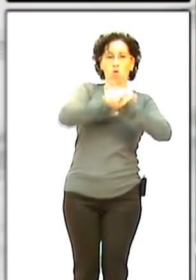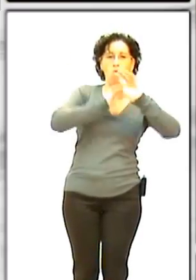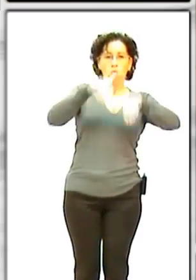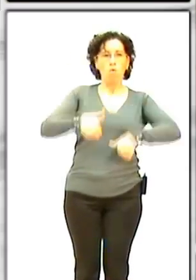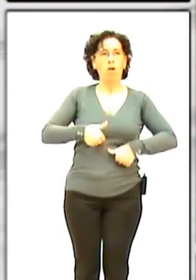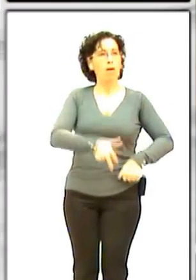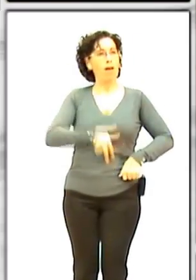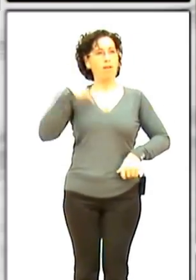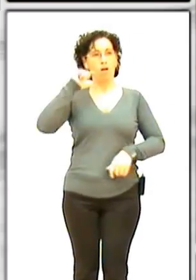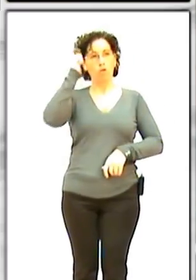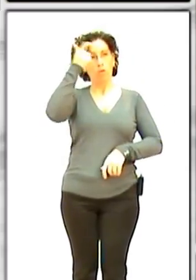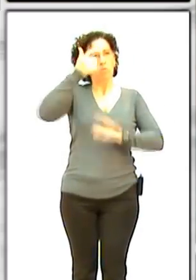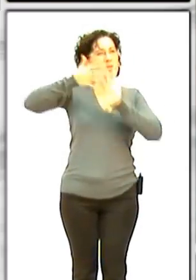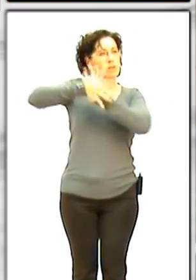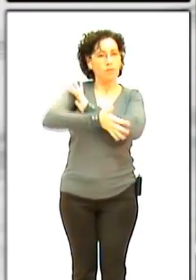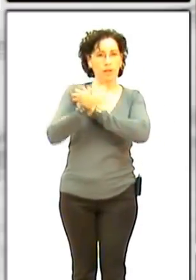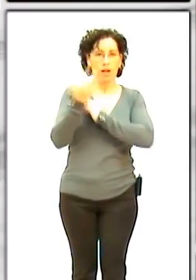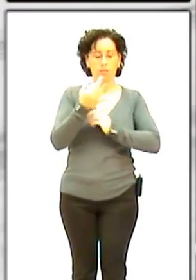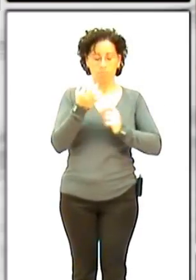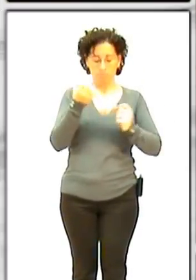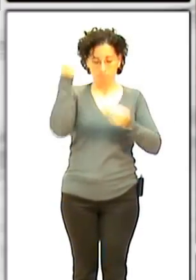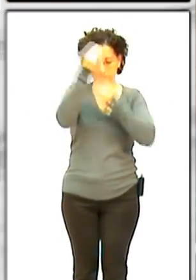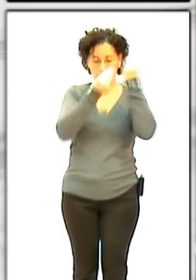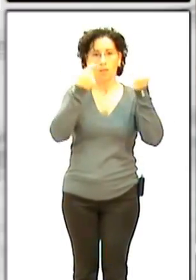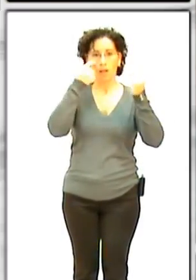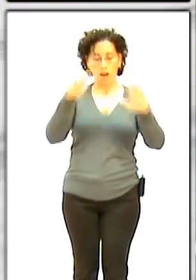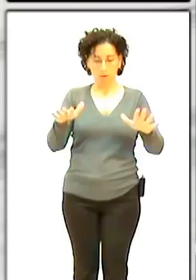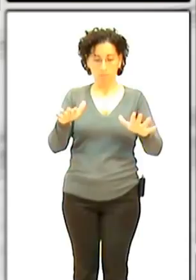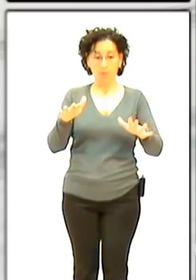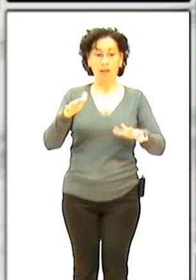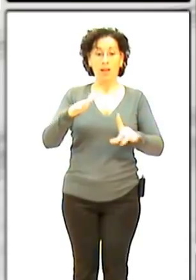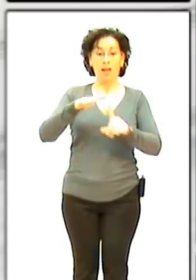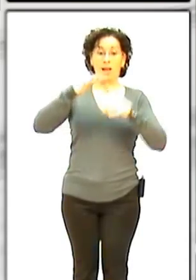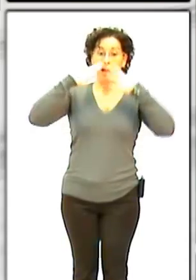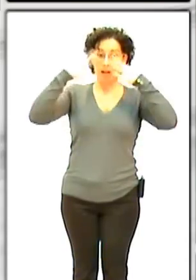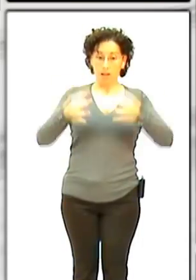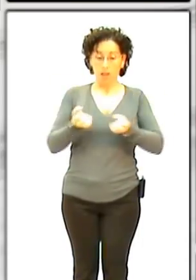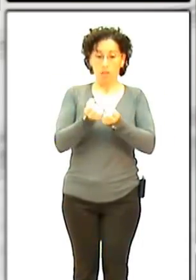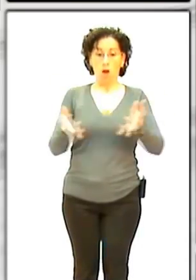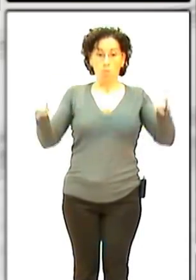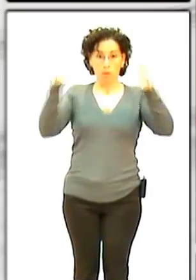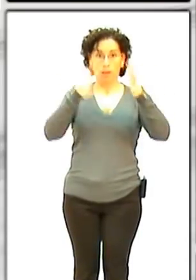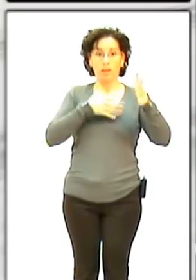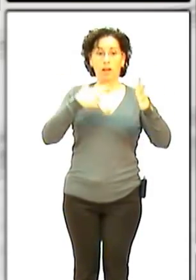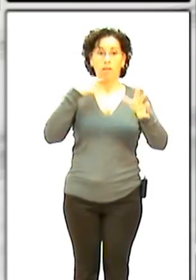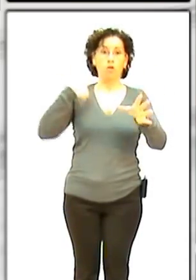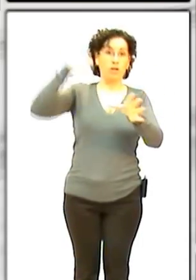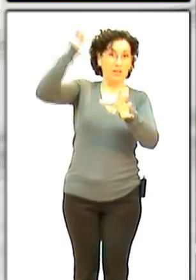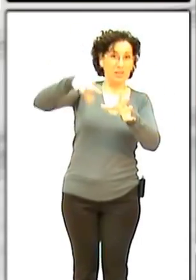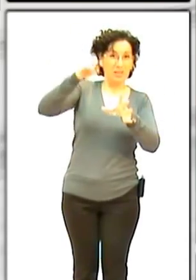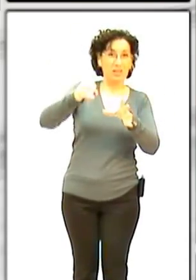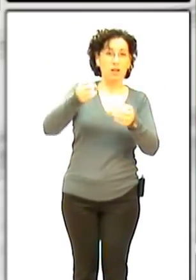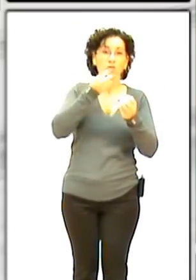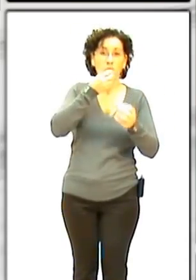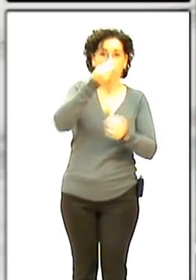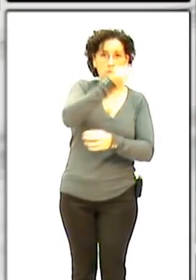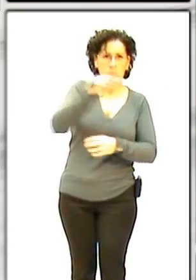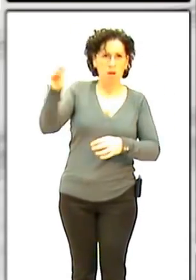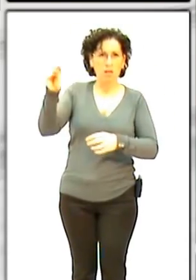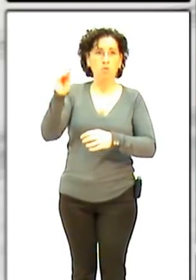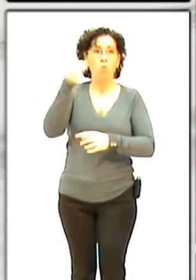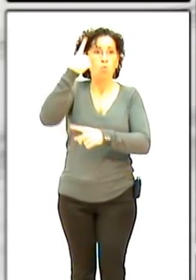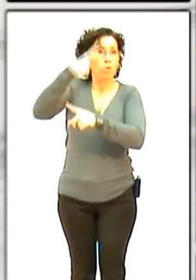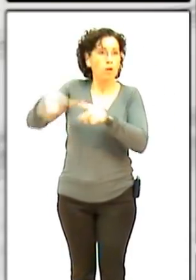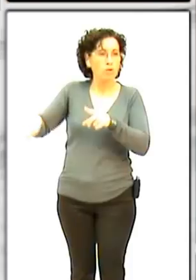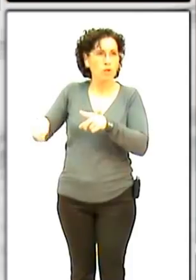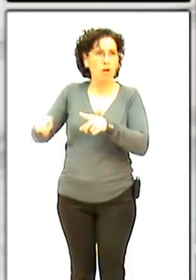dijimos, si la realidad aumentada es aumentar o añadir información sintética a un sentido, ¿por qué no lo vamos a hacer también a otros sentidos?